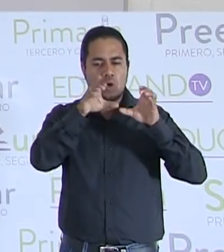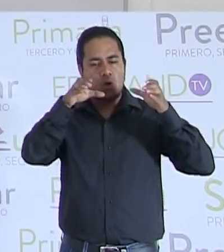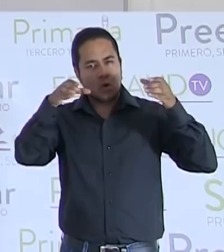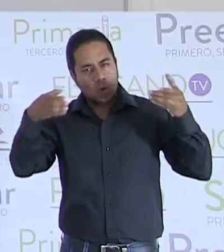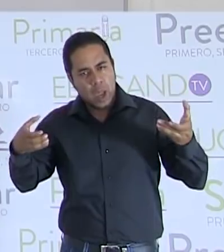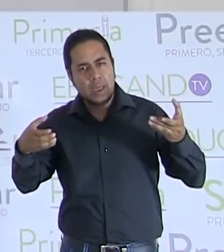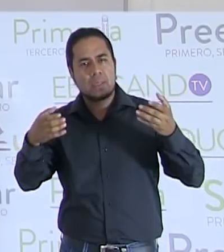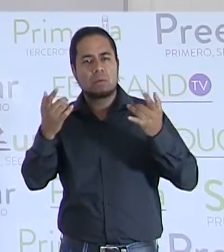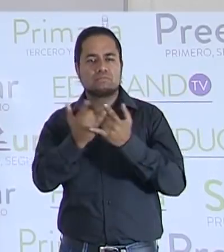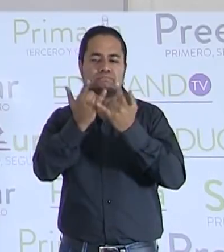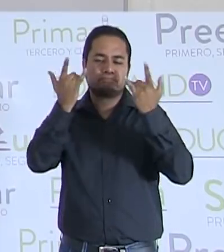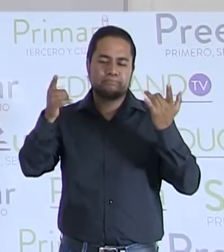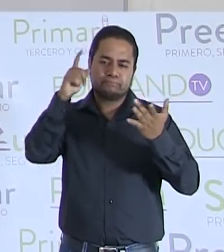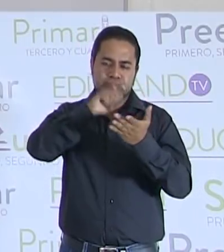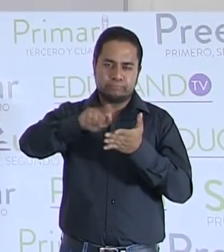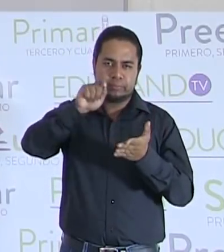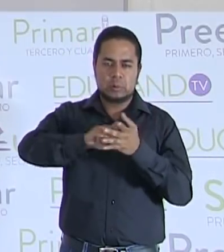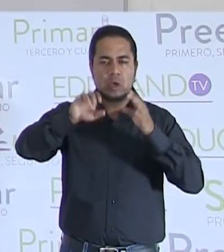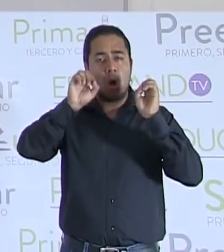relatos o fábulas.